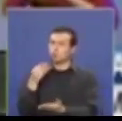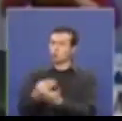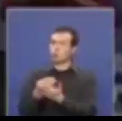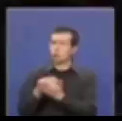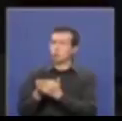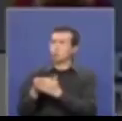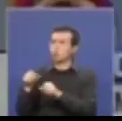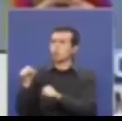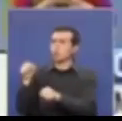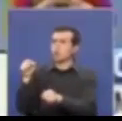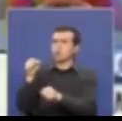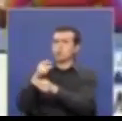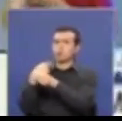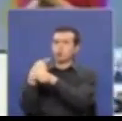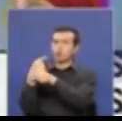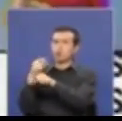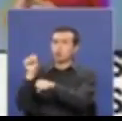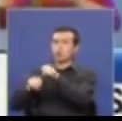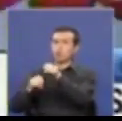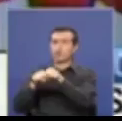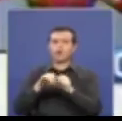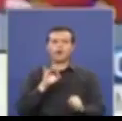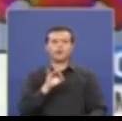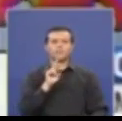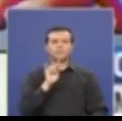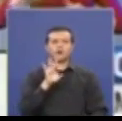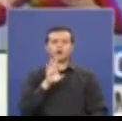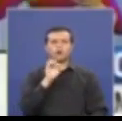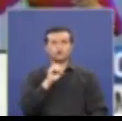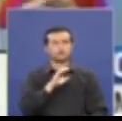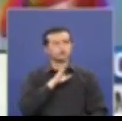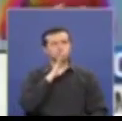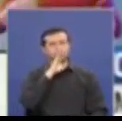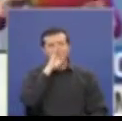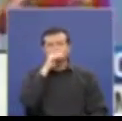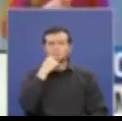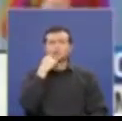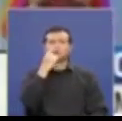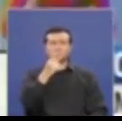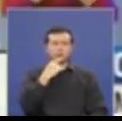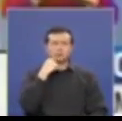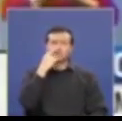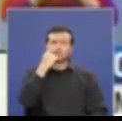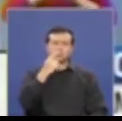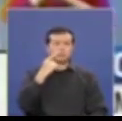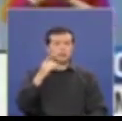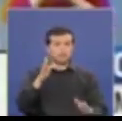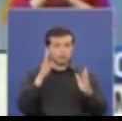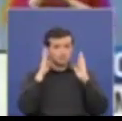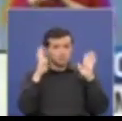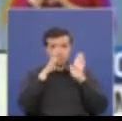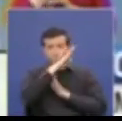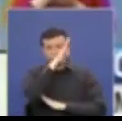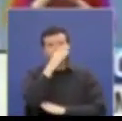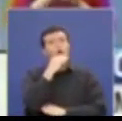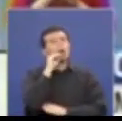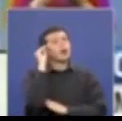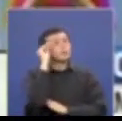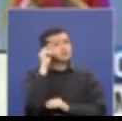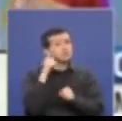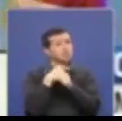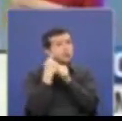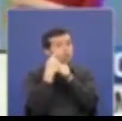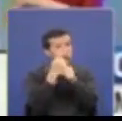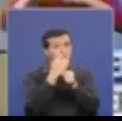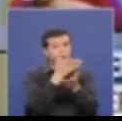helicópteros dañados. Fausto Cobo. Insistía e insistía en no escuchar. Le decíamos que esos